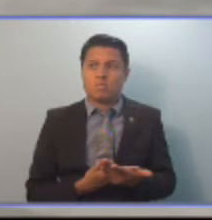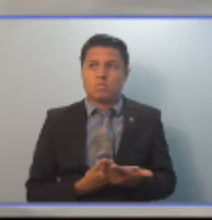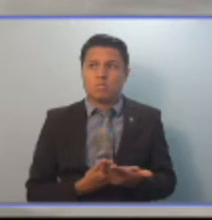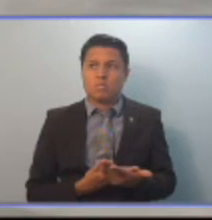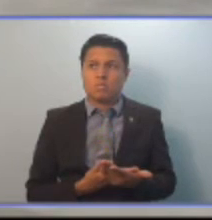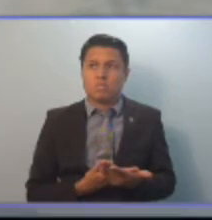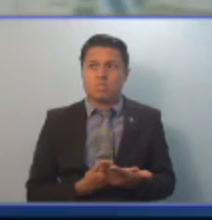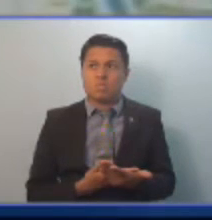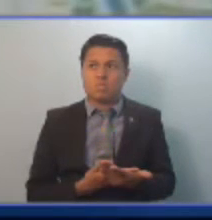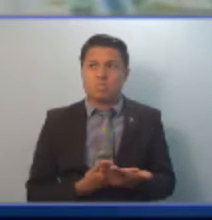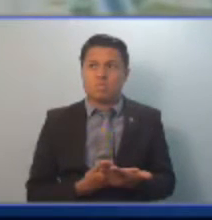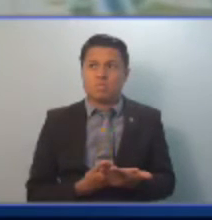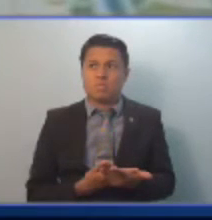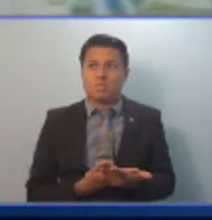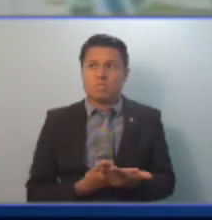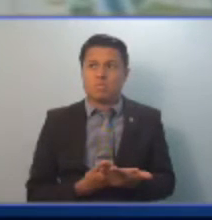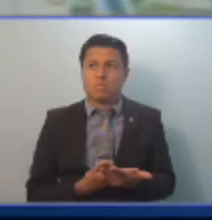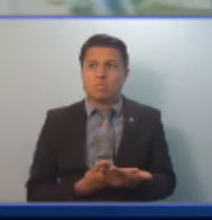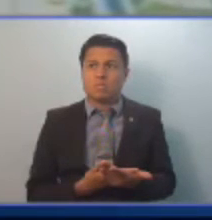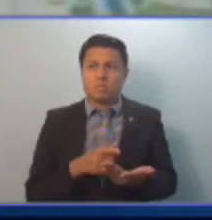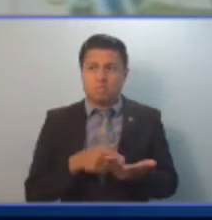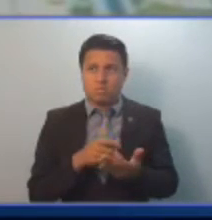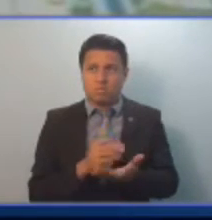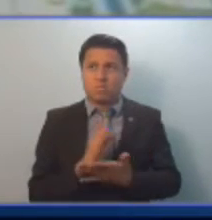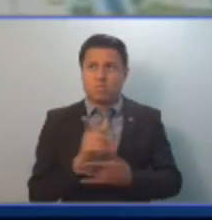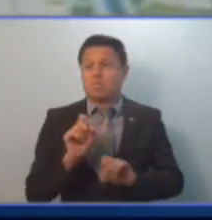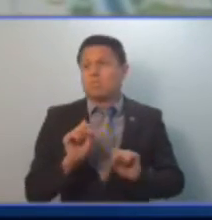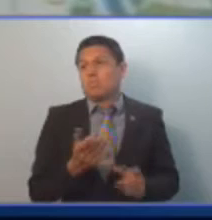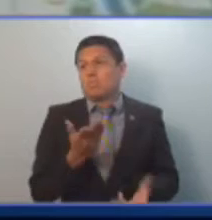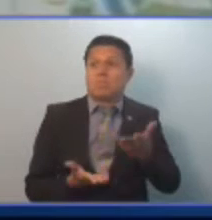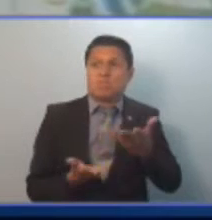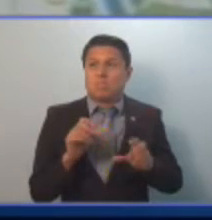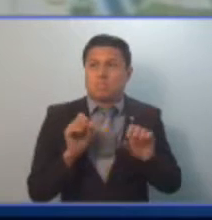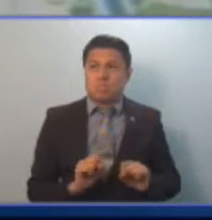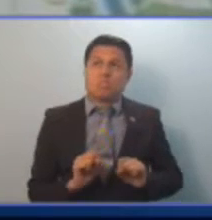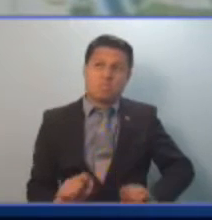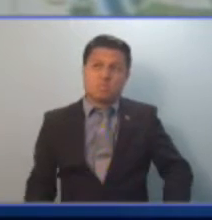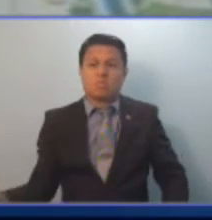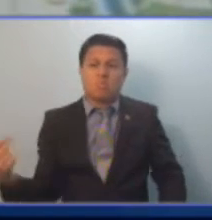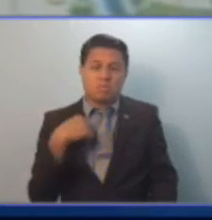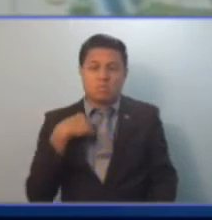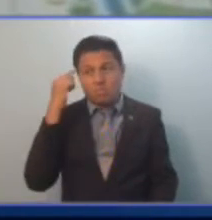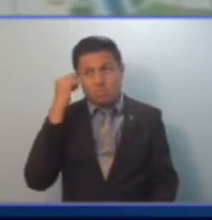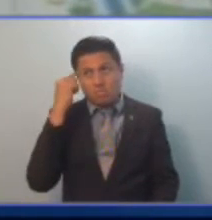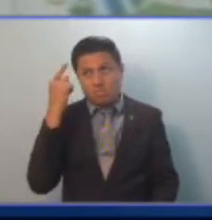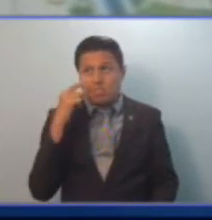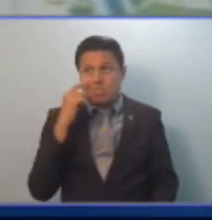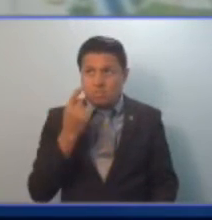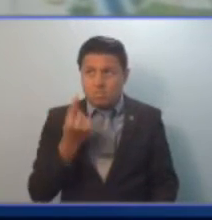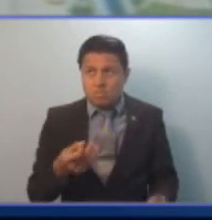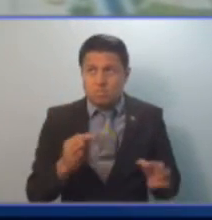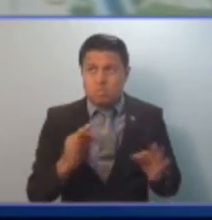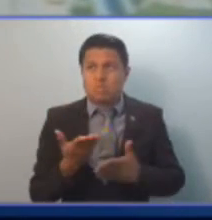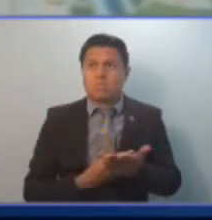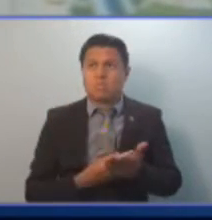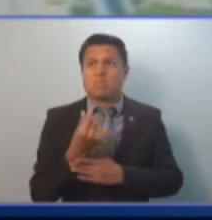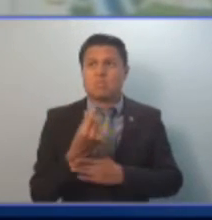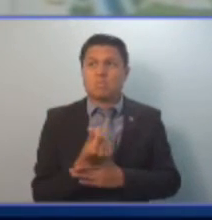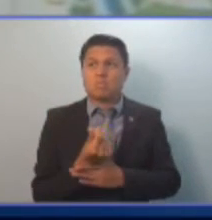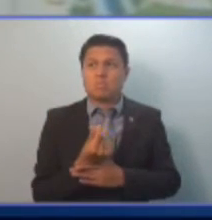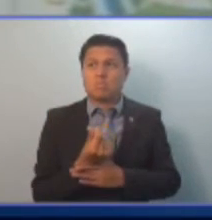Desde afuera, yo a veces lo que podría yo pensar que necesita más recurso